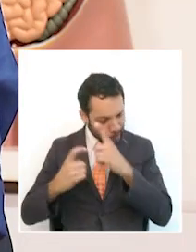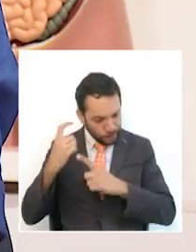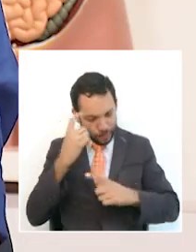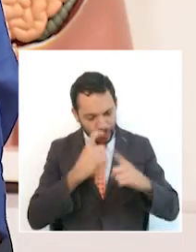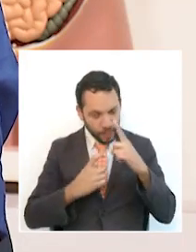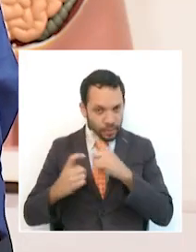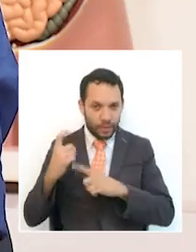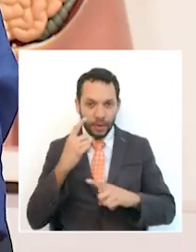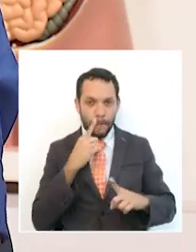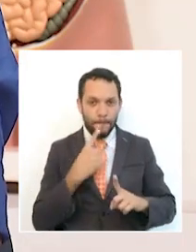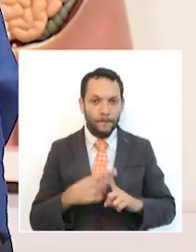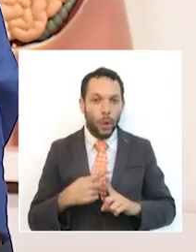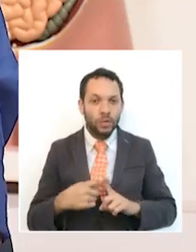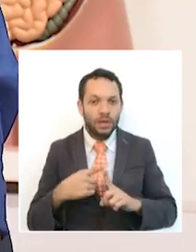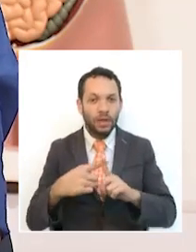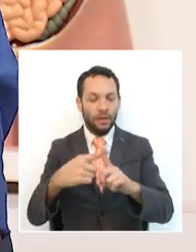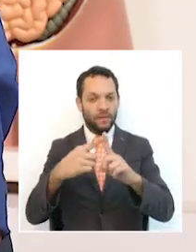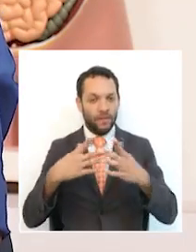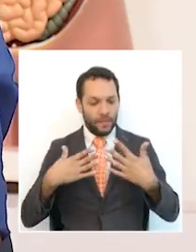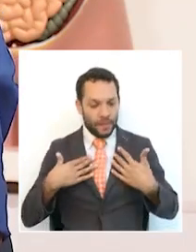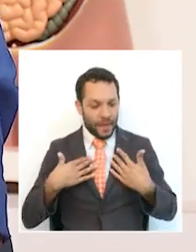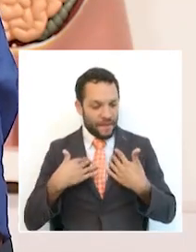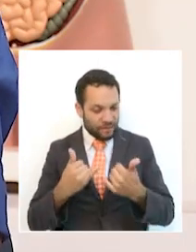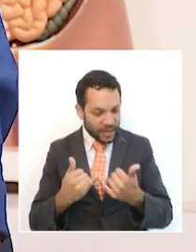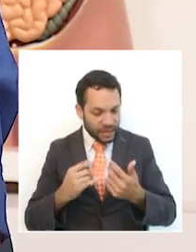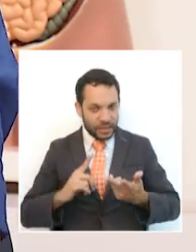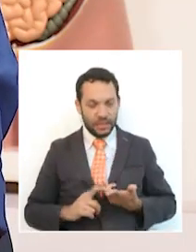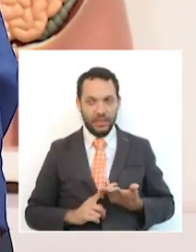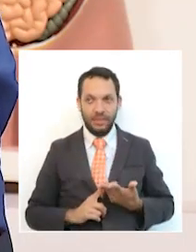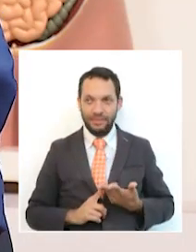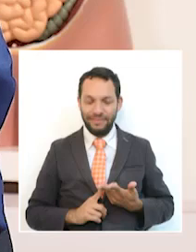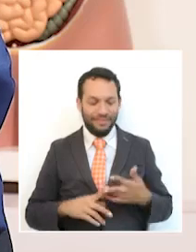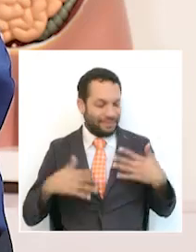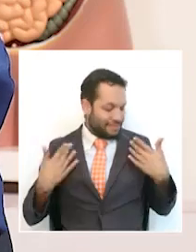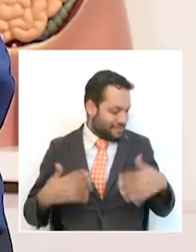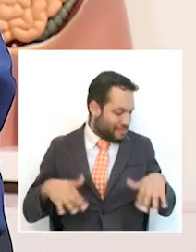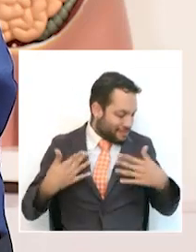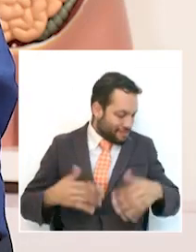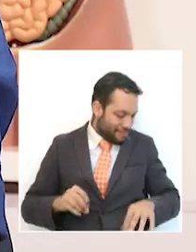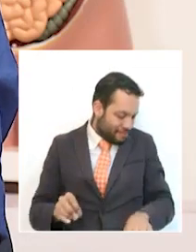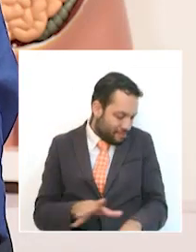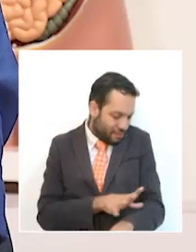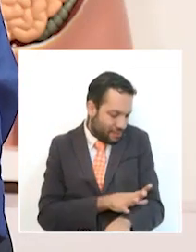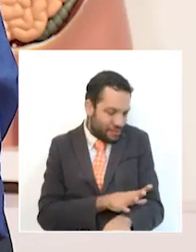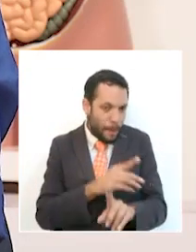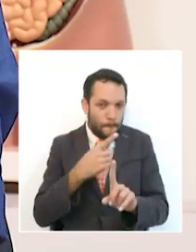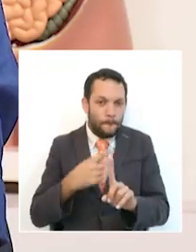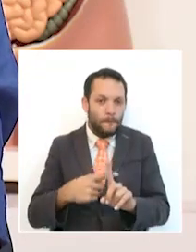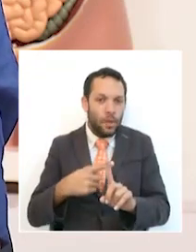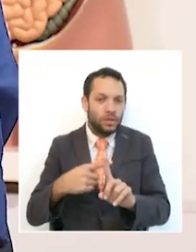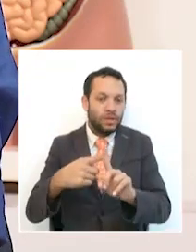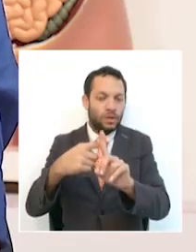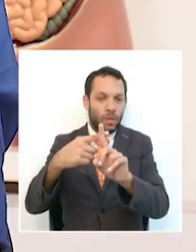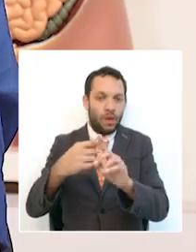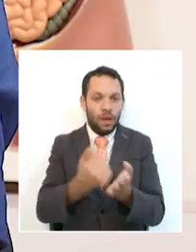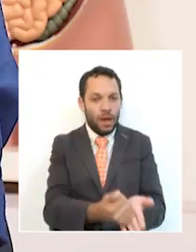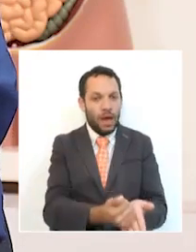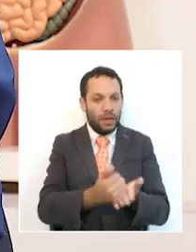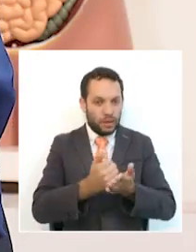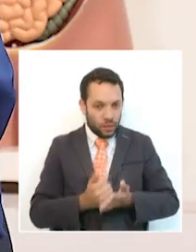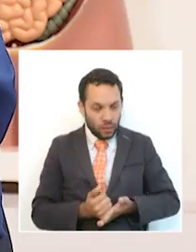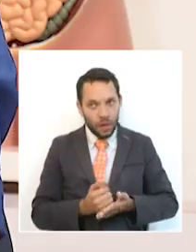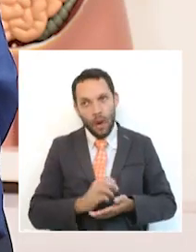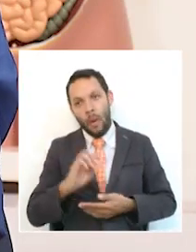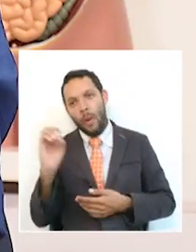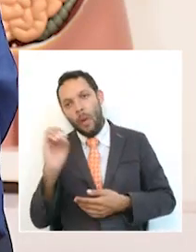pensamientos positivos alegres con una alegría contagiosa son pensamientos que realmente me ayudan o son pensamientos nefastos